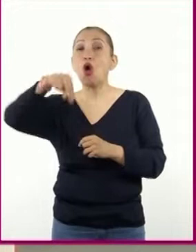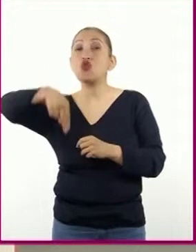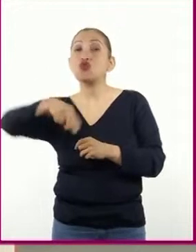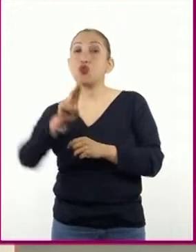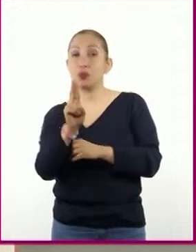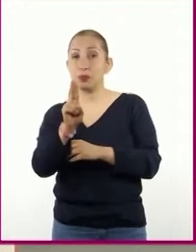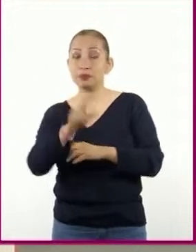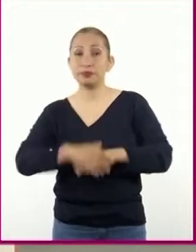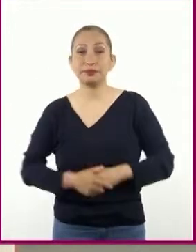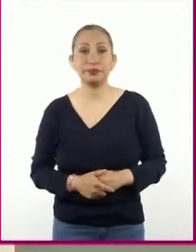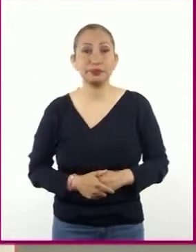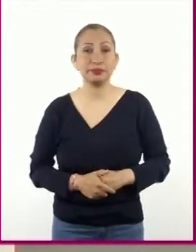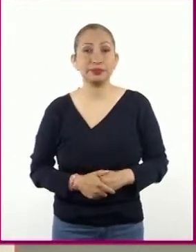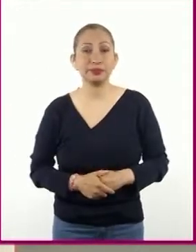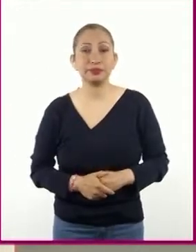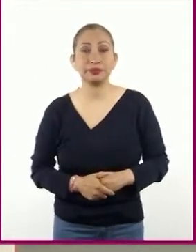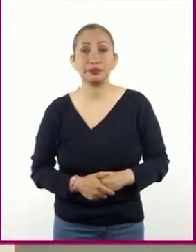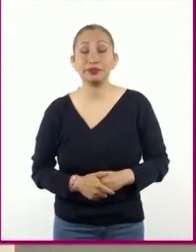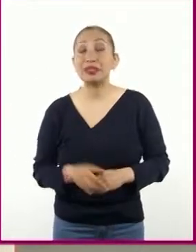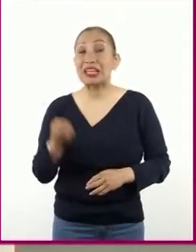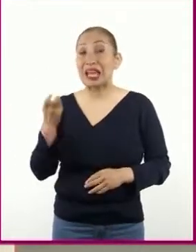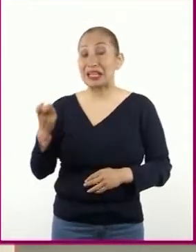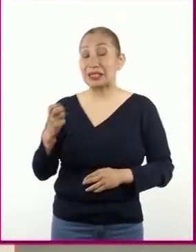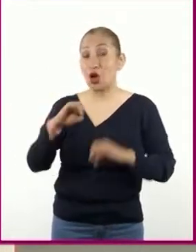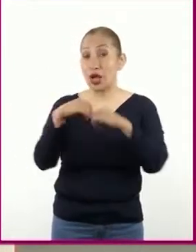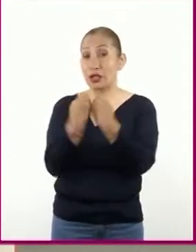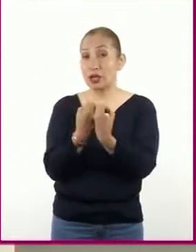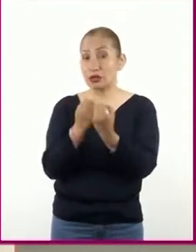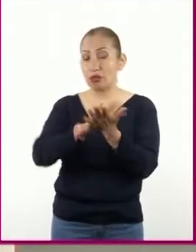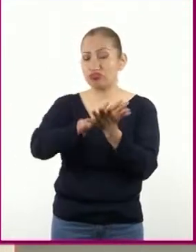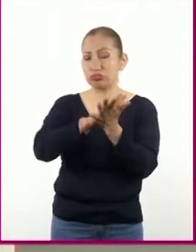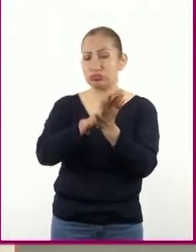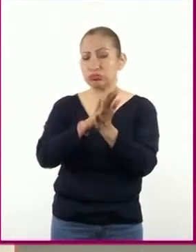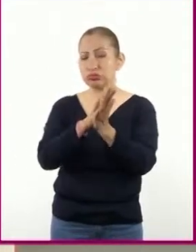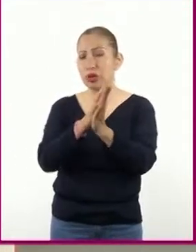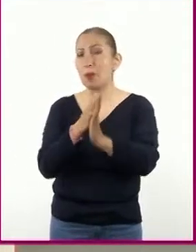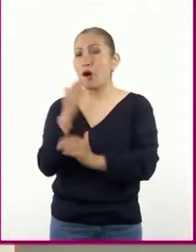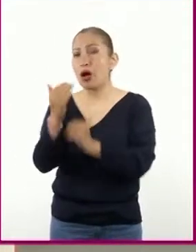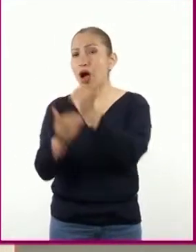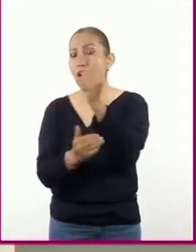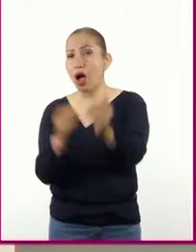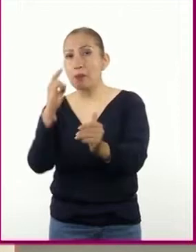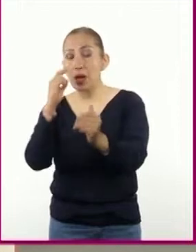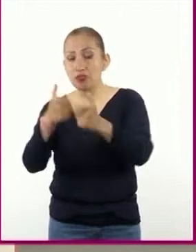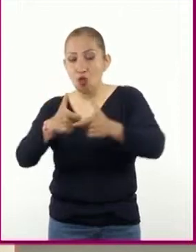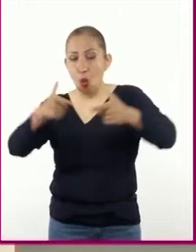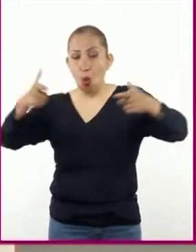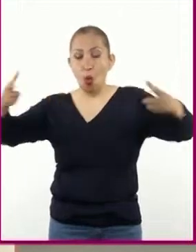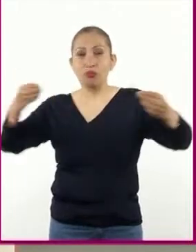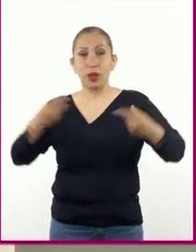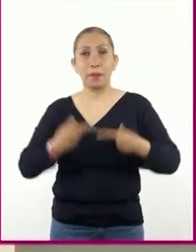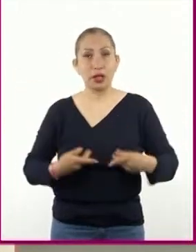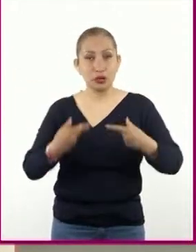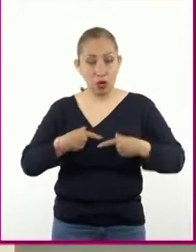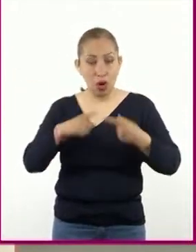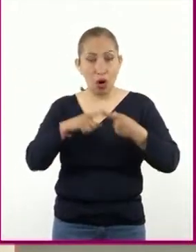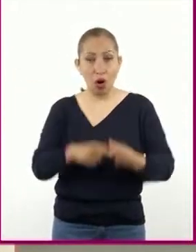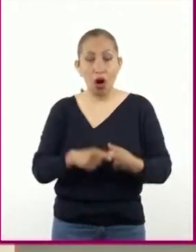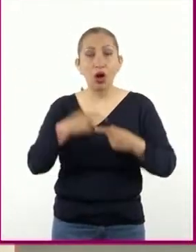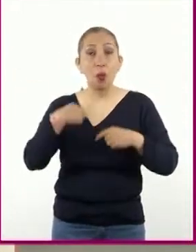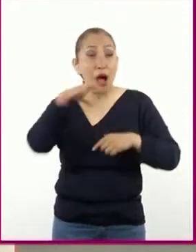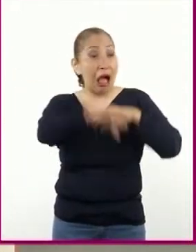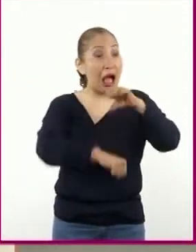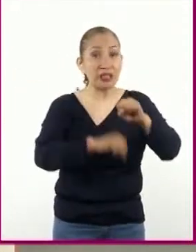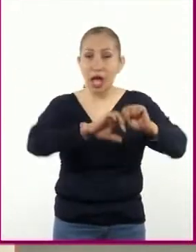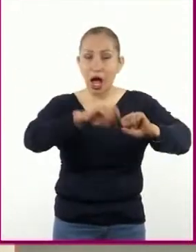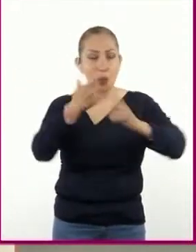Unidas. Esta se ha transformado radicalmente por el desarrollo de la explosión demográfica, la descolonización, el